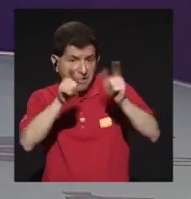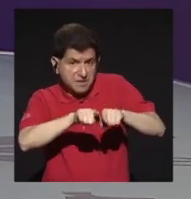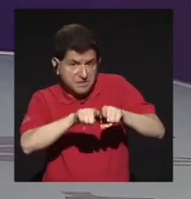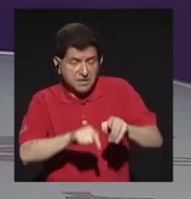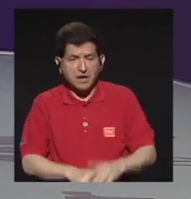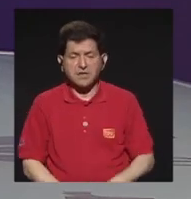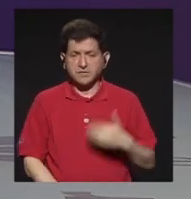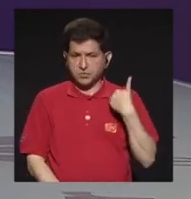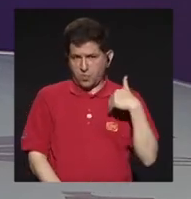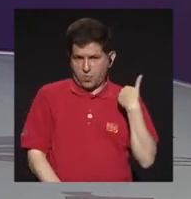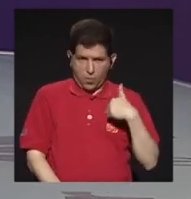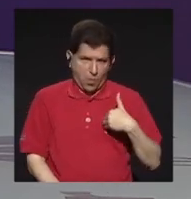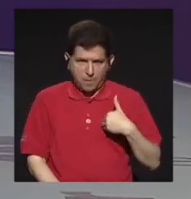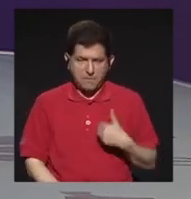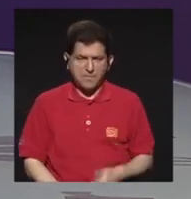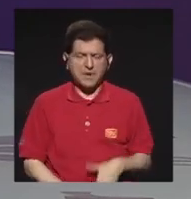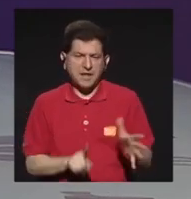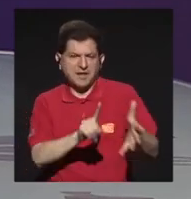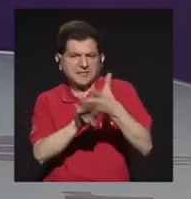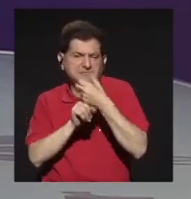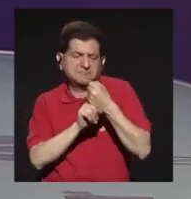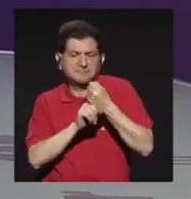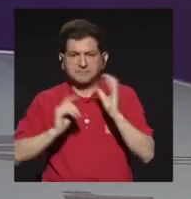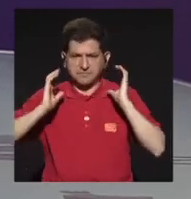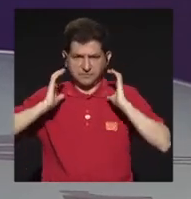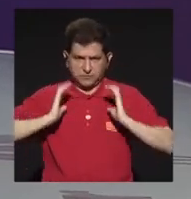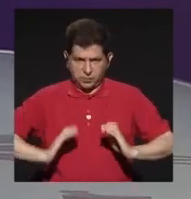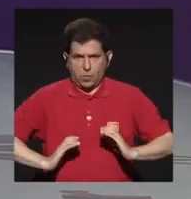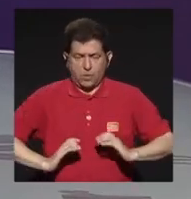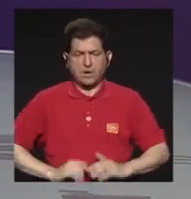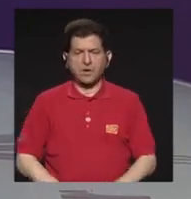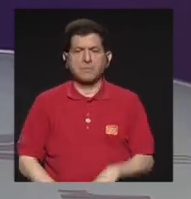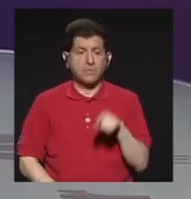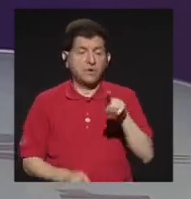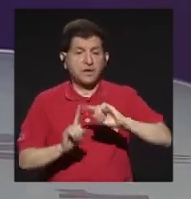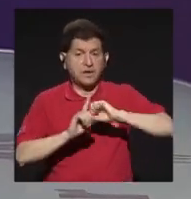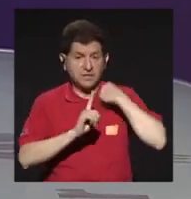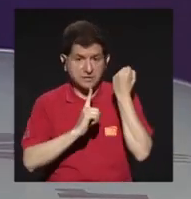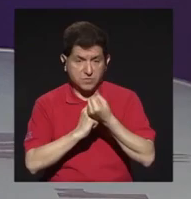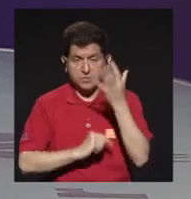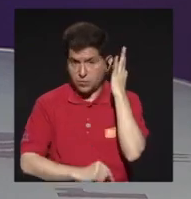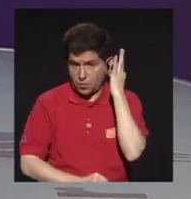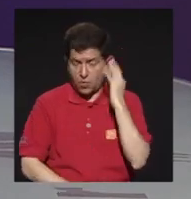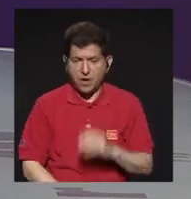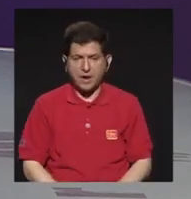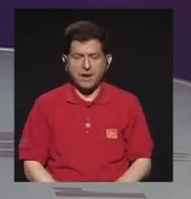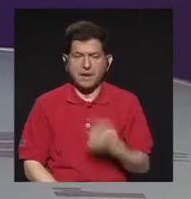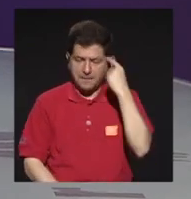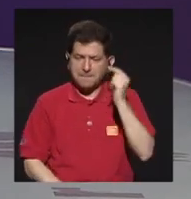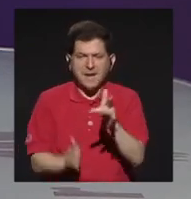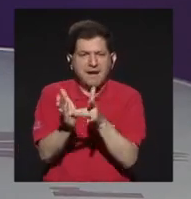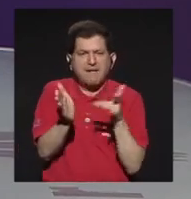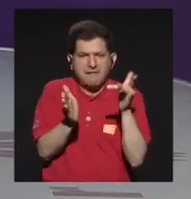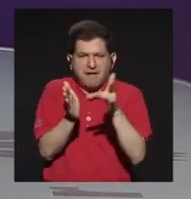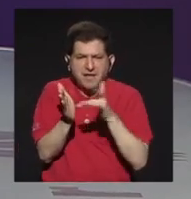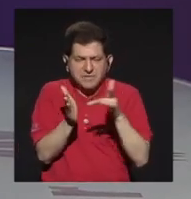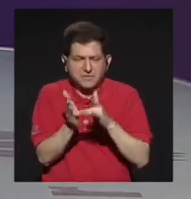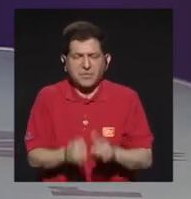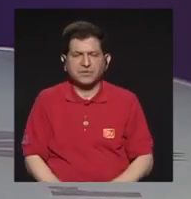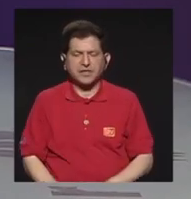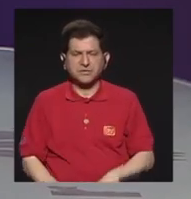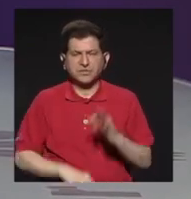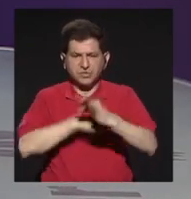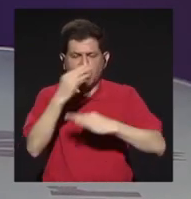un masculino que se apodera del cuerpo de una de una mujer para una explotación sexual